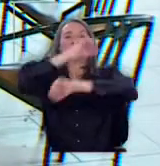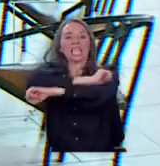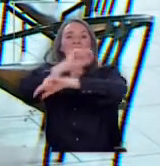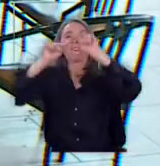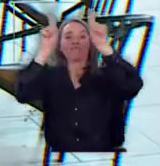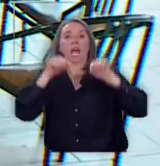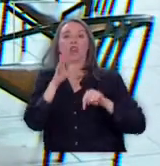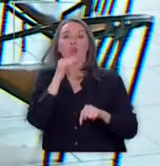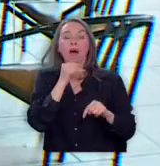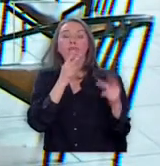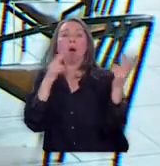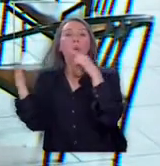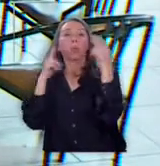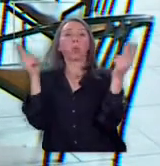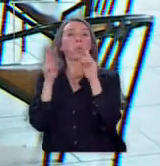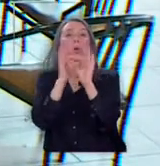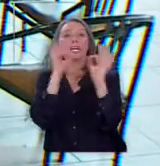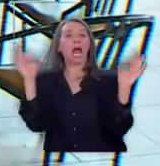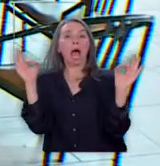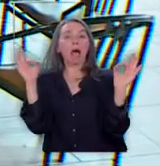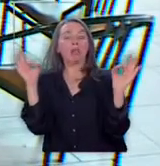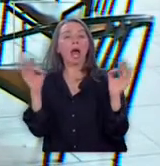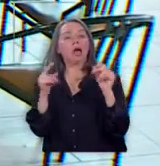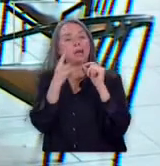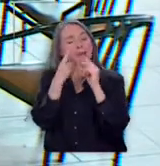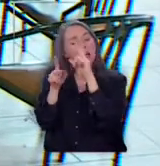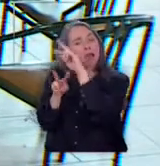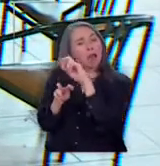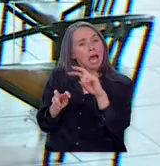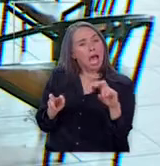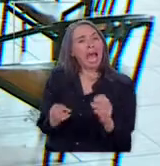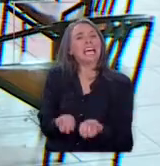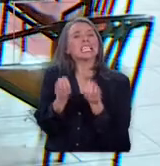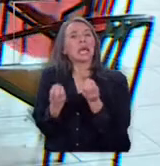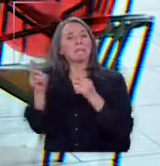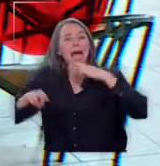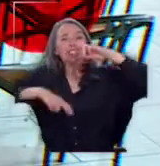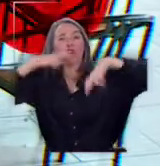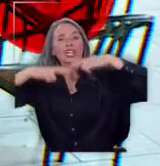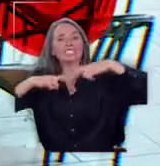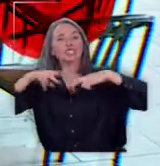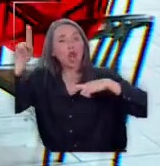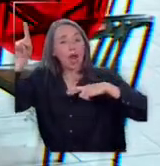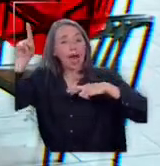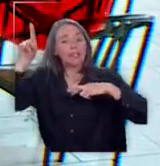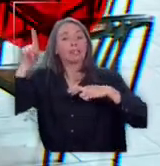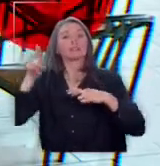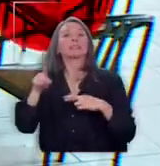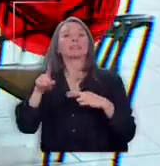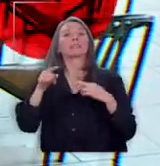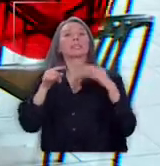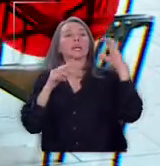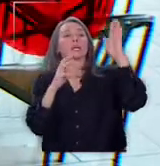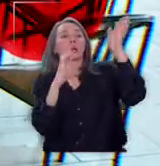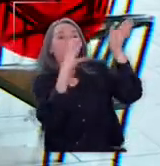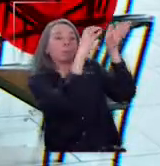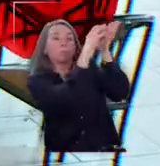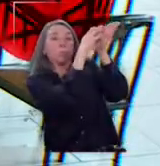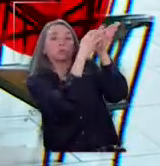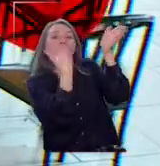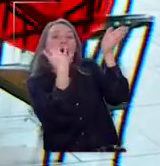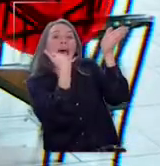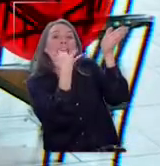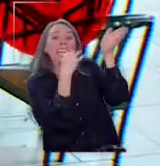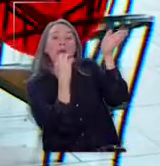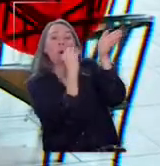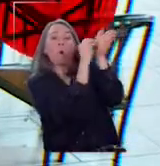ningún tipo de ventilación los investigadores concuerdan en que lo que ocurrió en este caso es que el aire acondicionado hizo